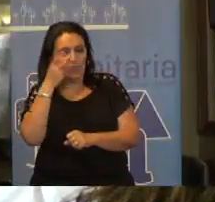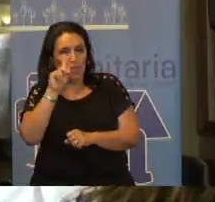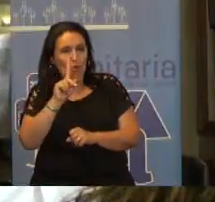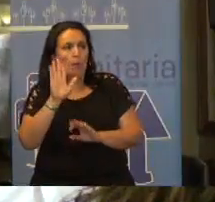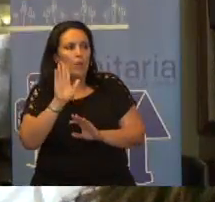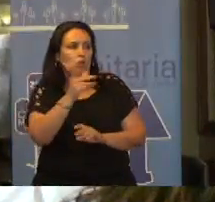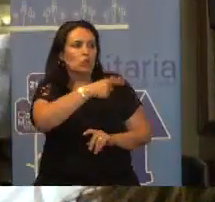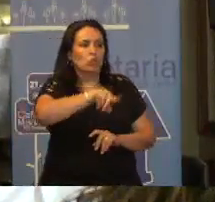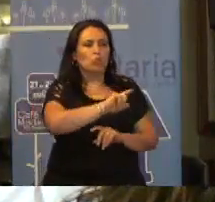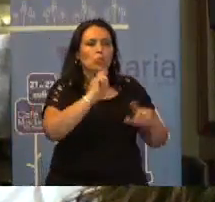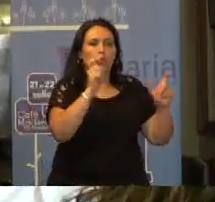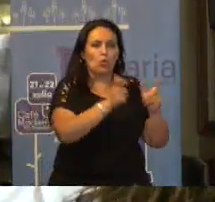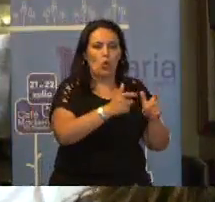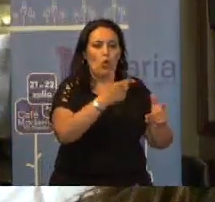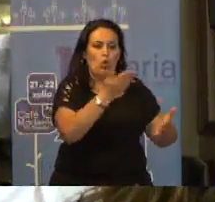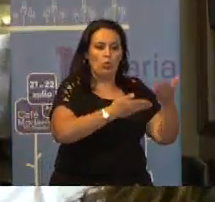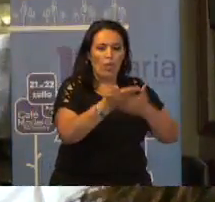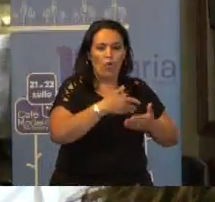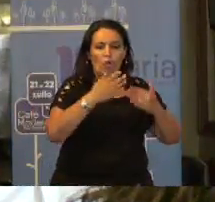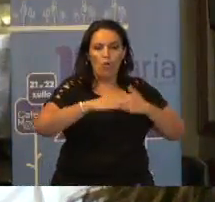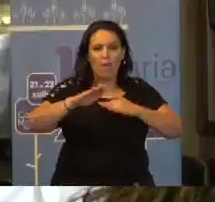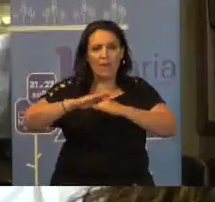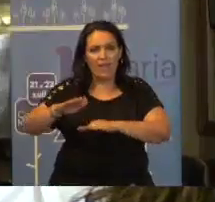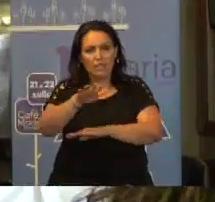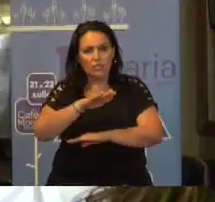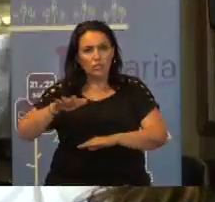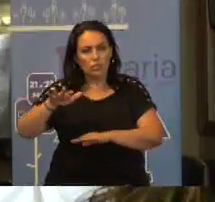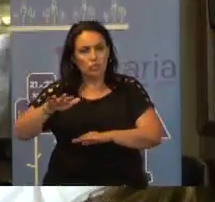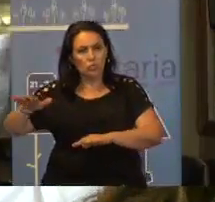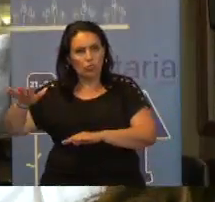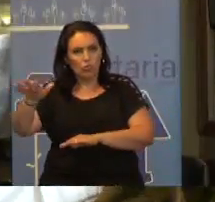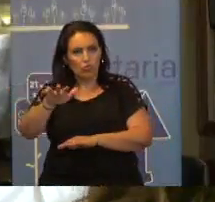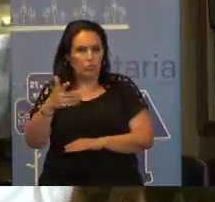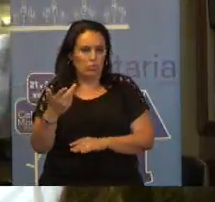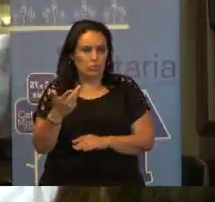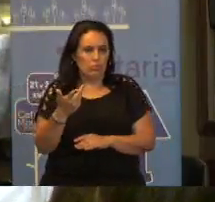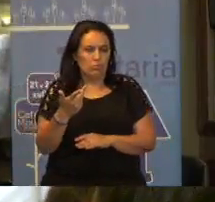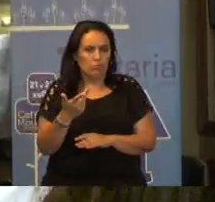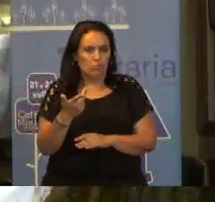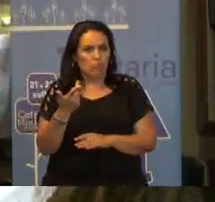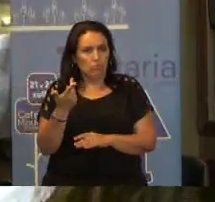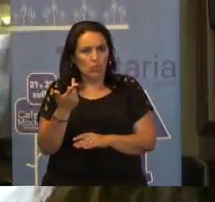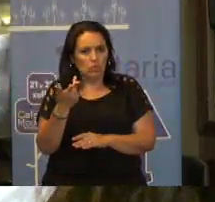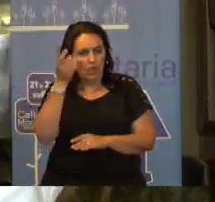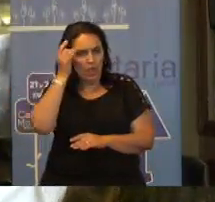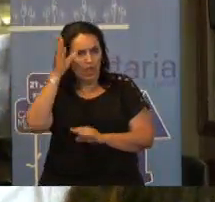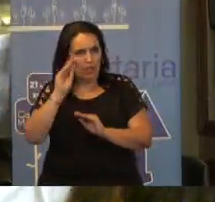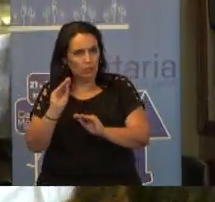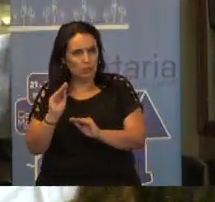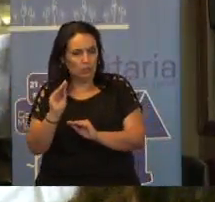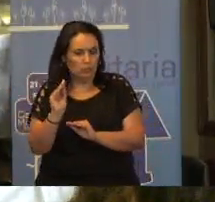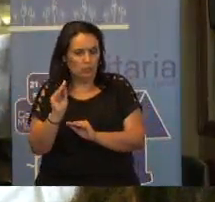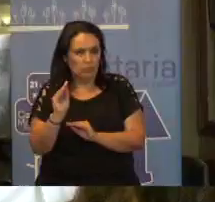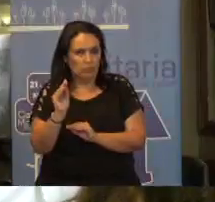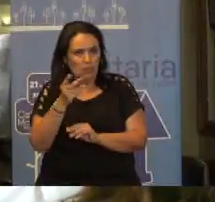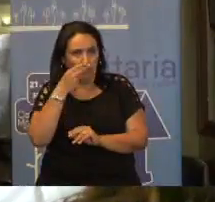e en colaboración a diario coas mareas locais e entre elas e demais, sino que lles interesan máis outras leas. Si concordo contigo